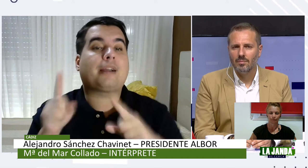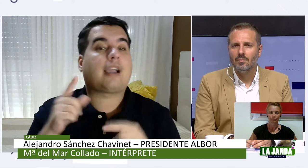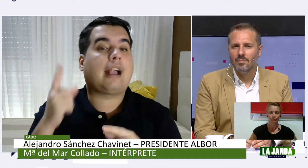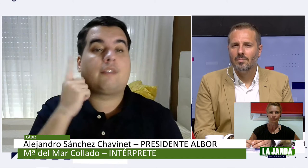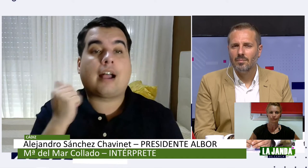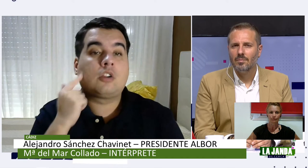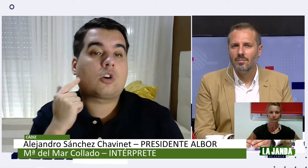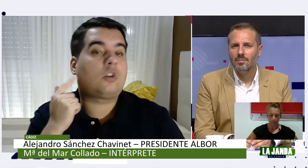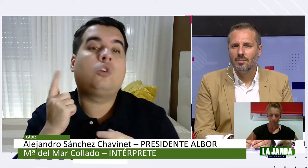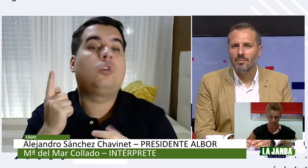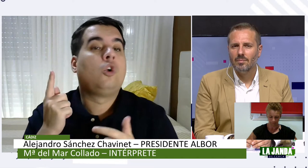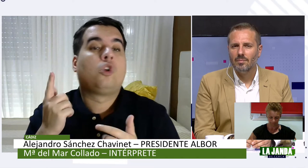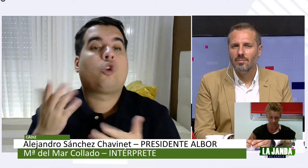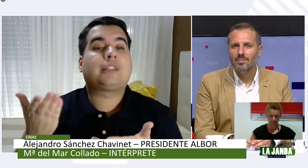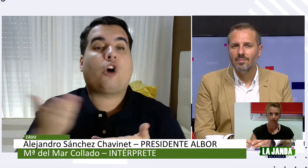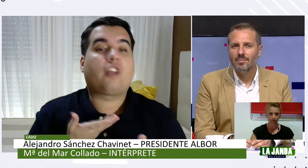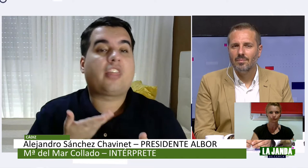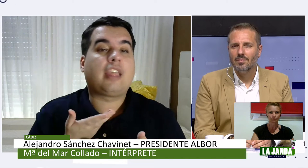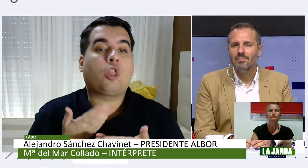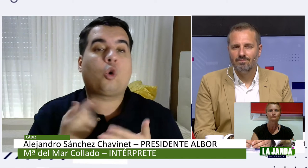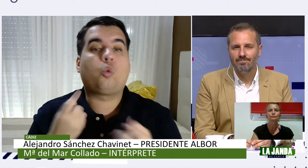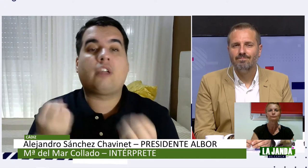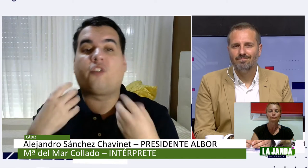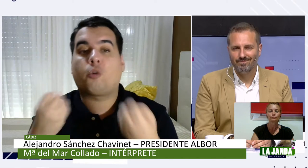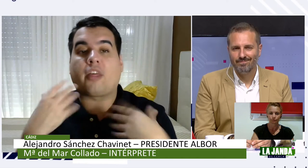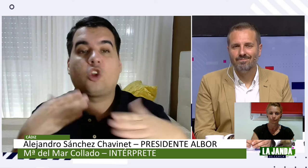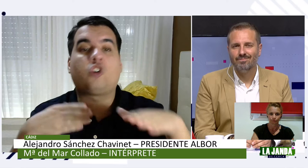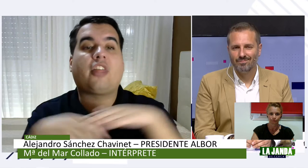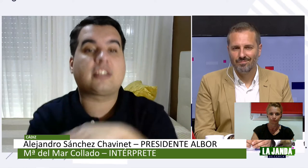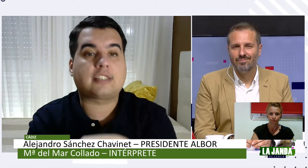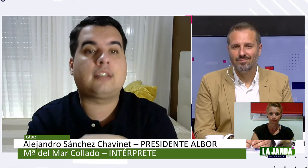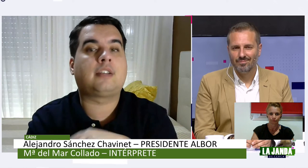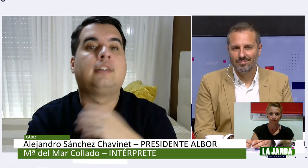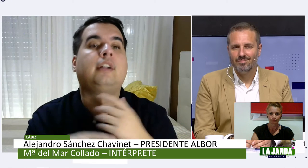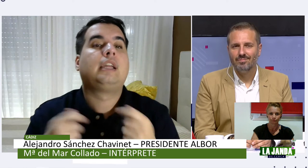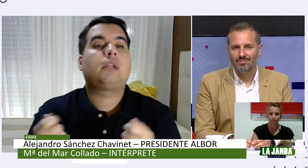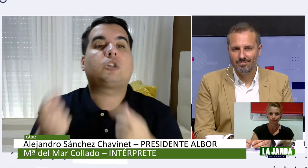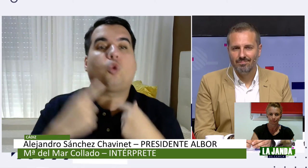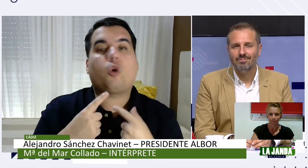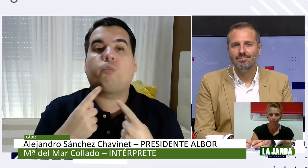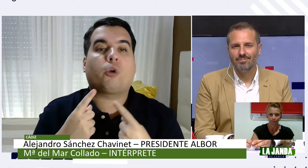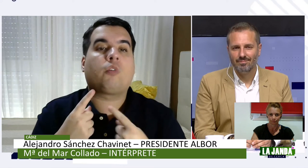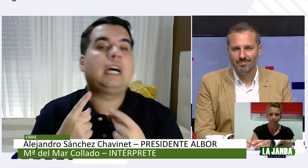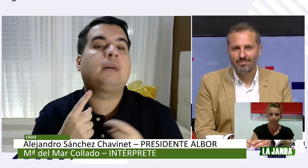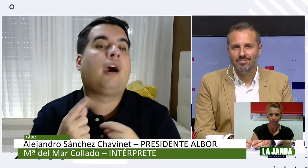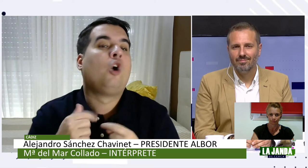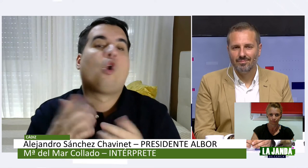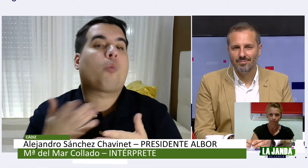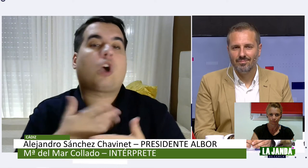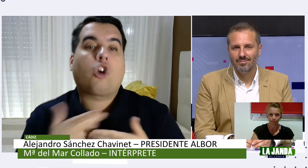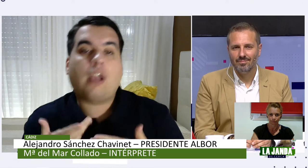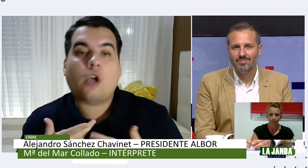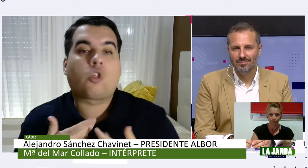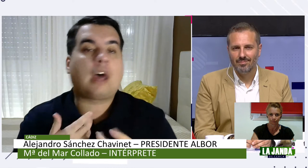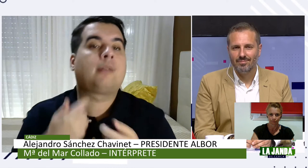pero que pasa que el banco no me está ofreciendo una información accesible y me surge un problema,